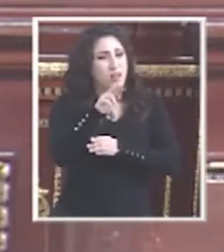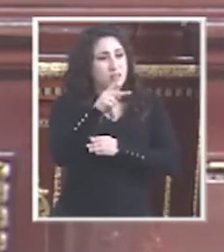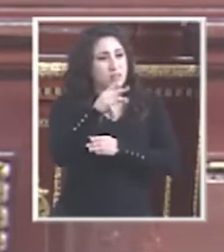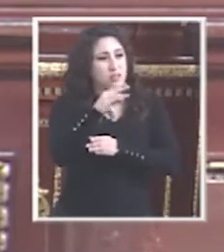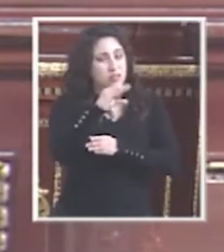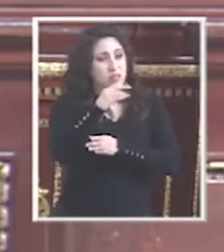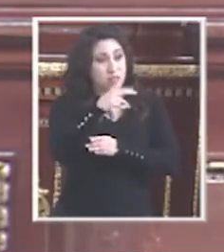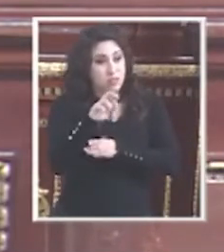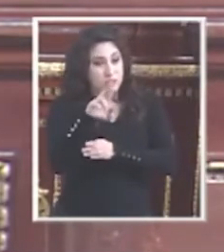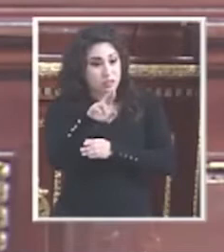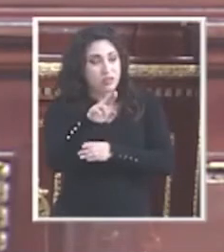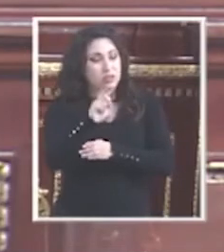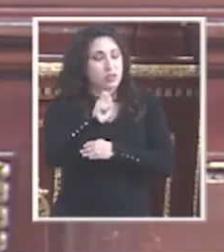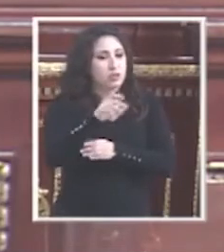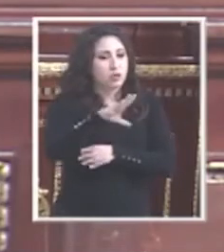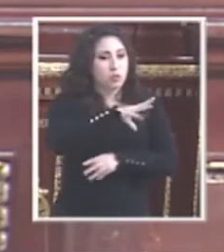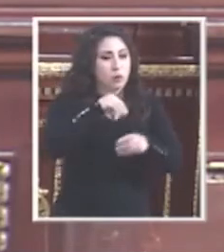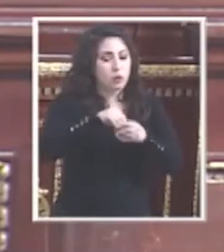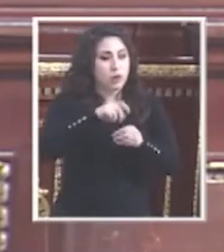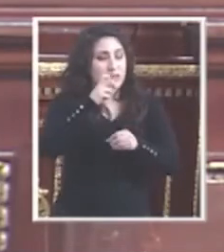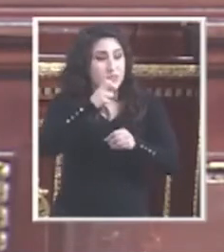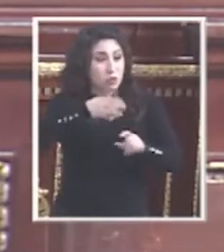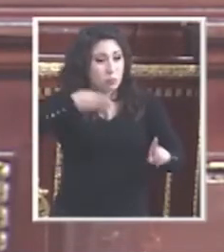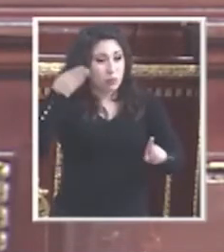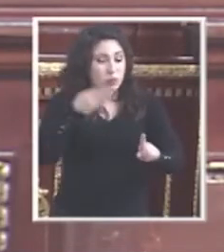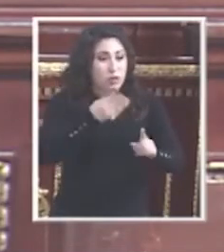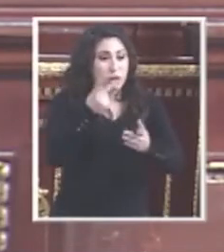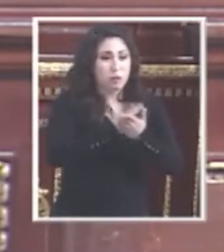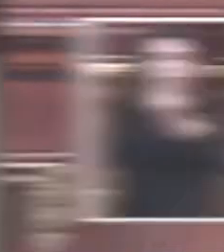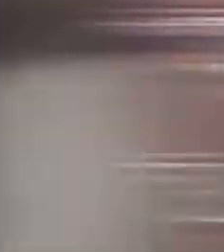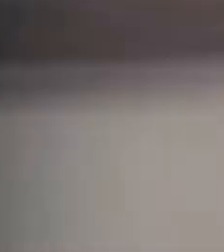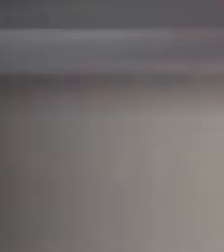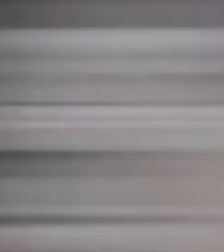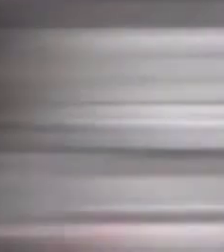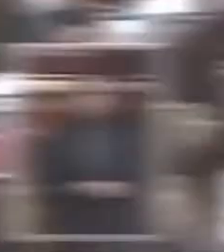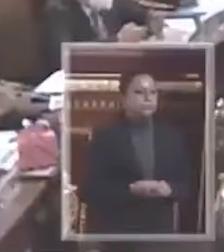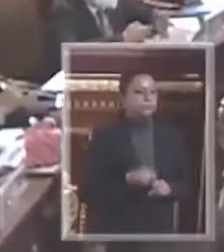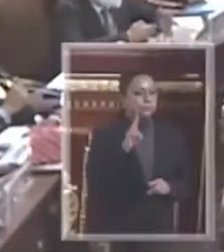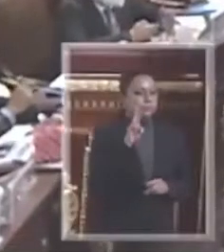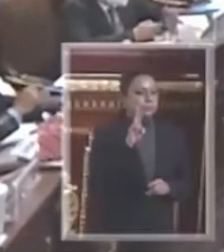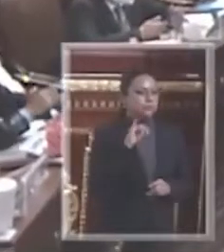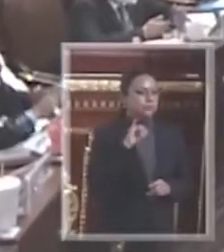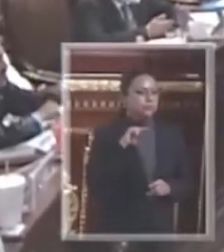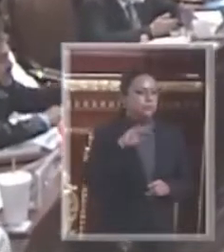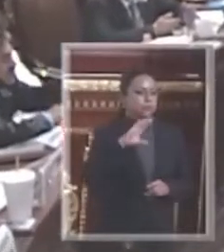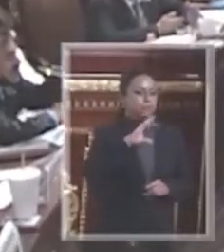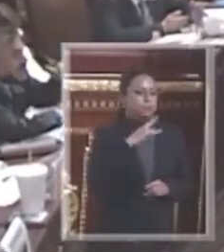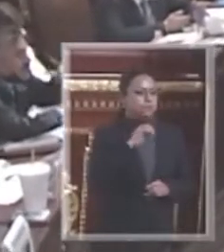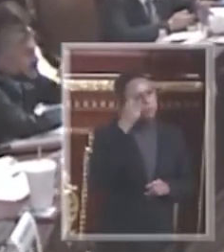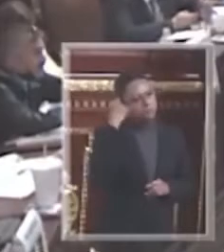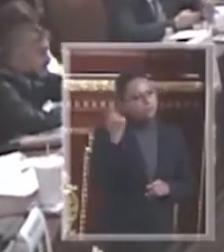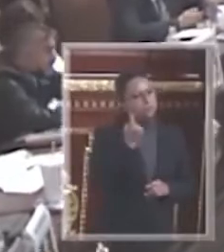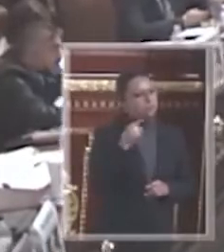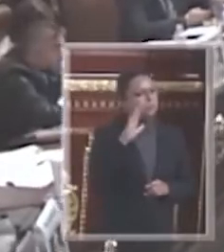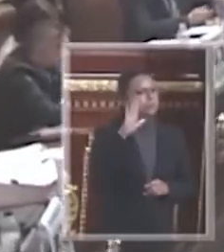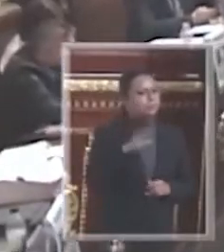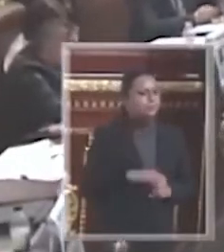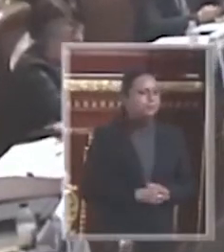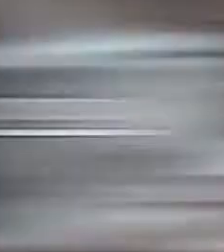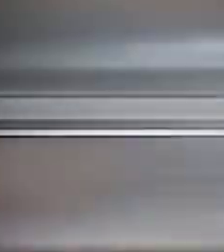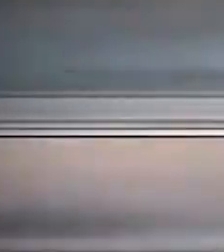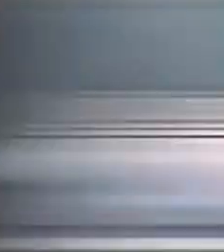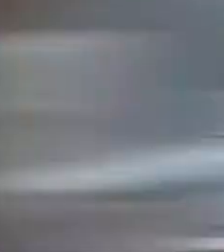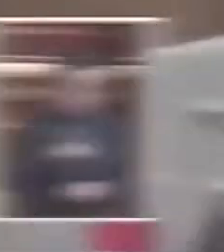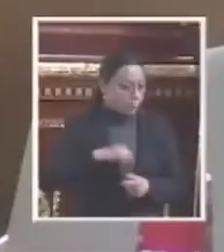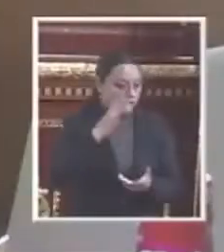desvirtuando completamente el contenido de la visión y sostenibilidad del proyecto inicial. Durante el análisis, el grupo parlamentario del PAN